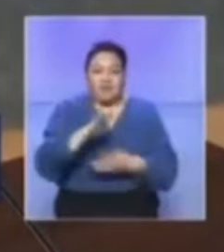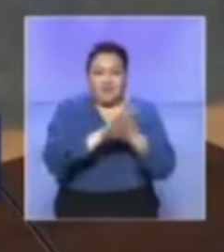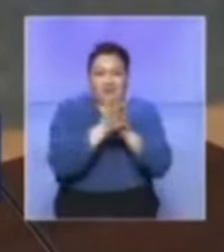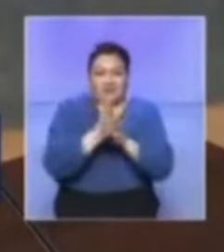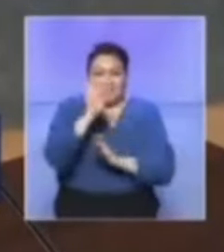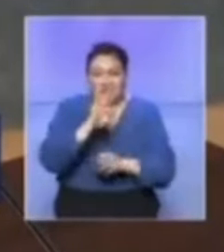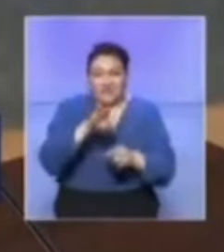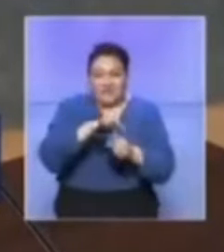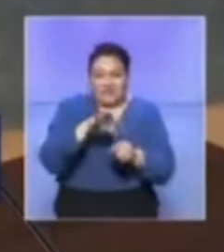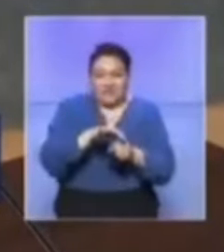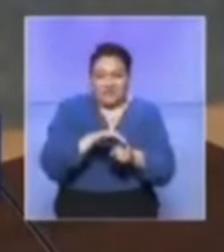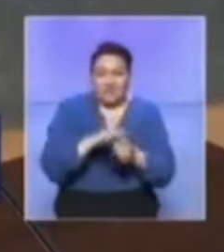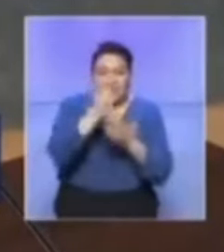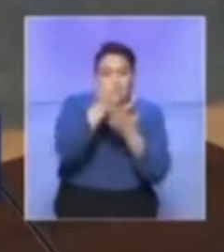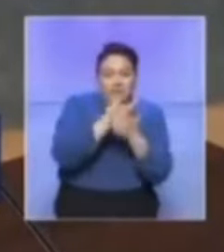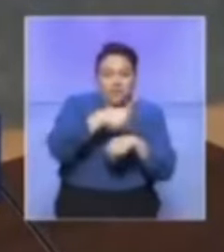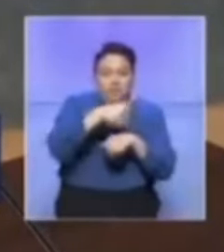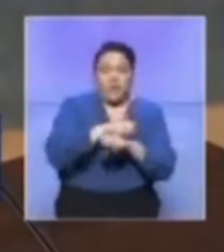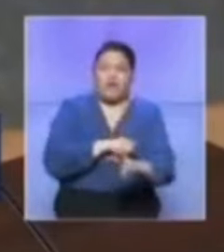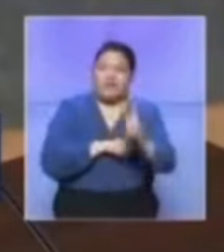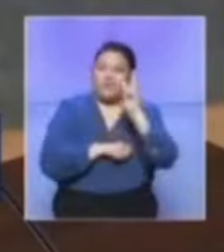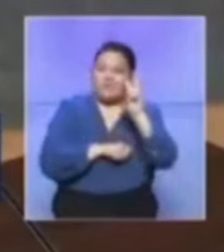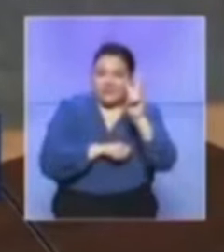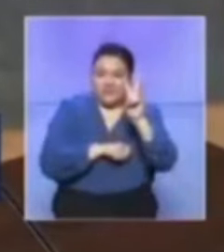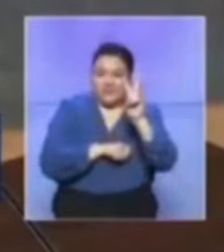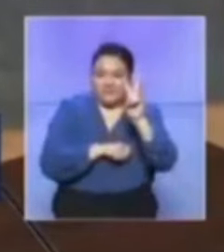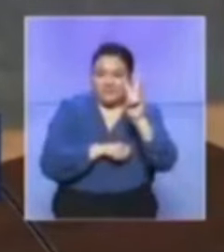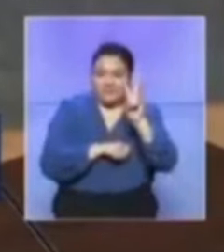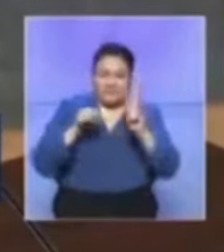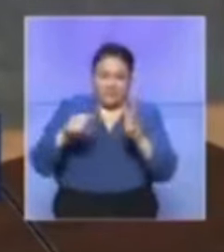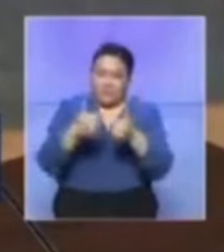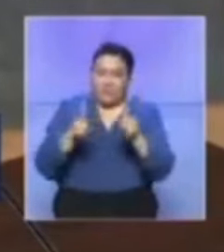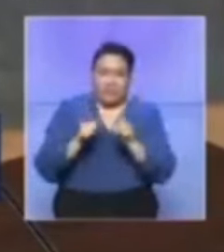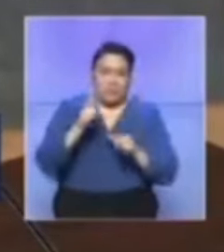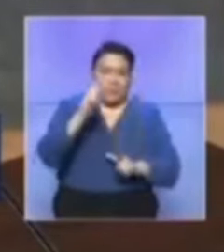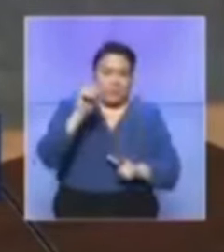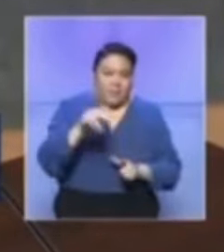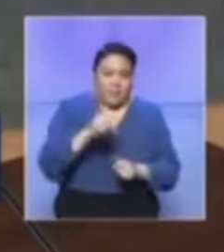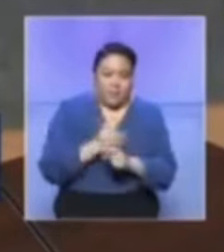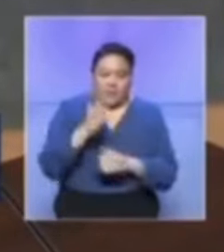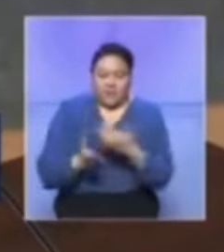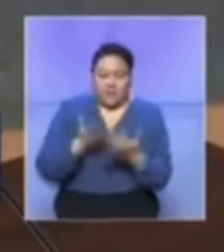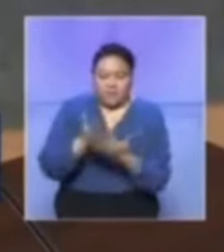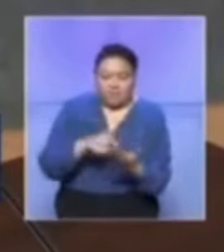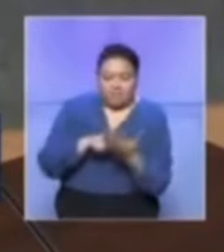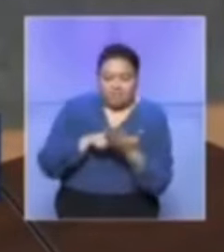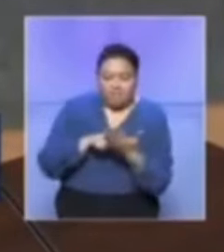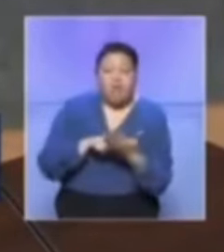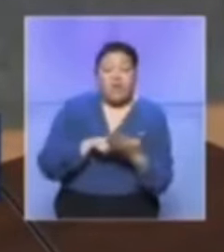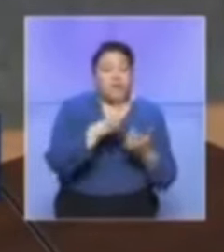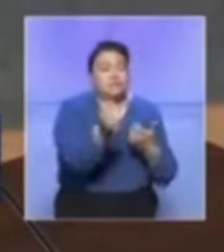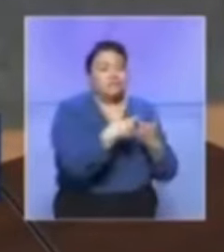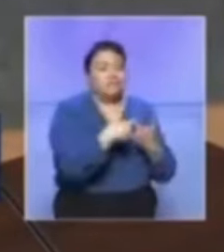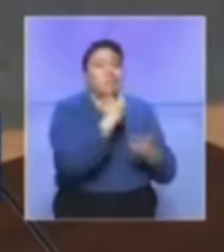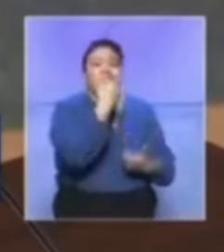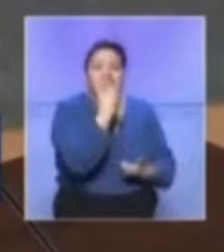proporcional, postulada en el lugar número 3 de la lista única nacional del Partido Acción Nacional. El proyecto propone confirmar el registro